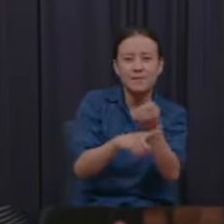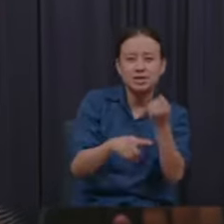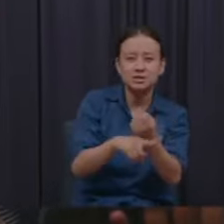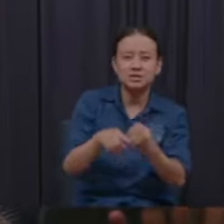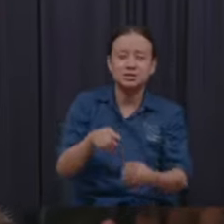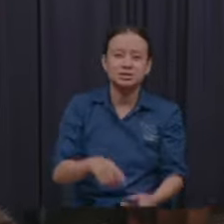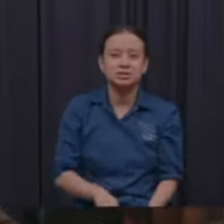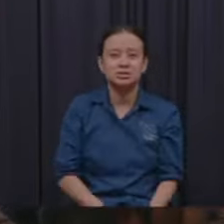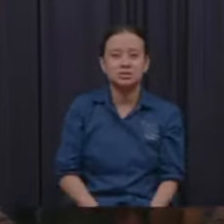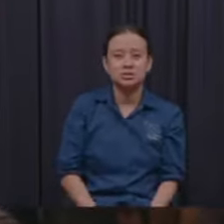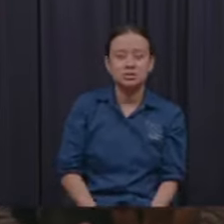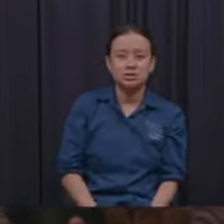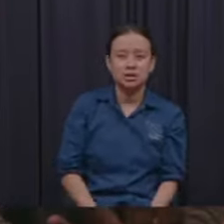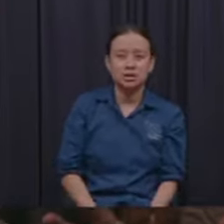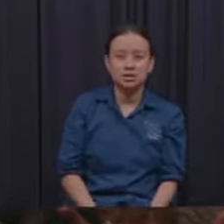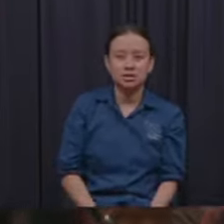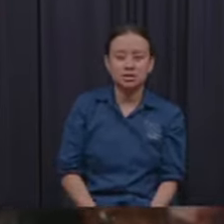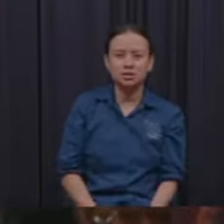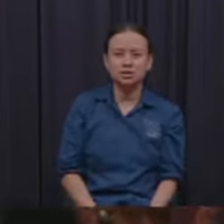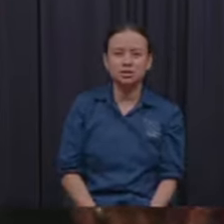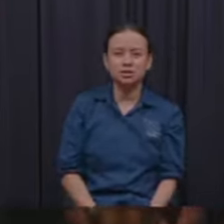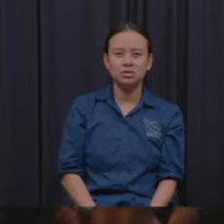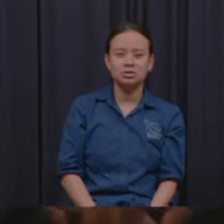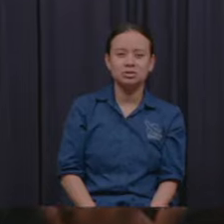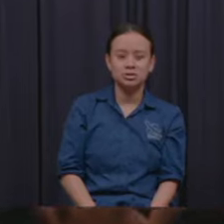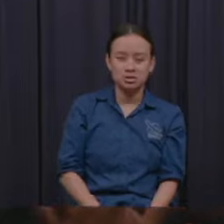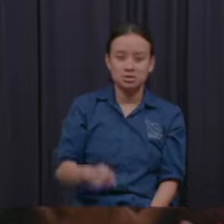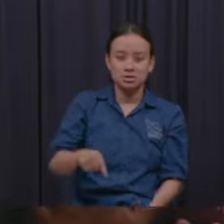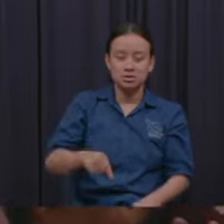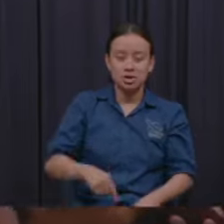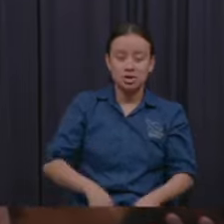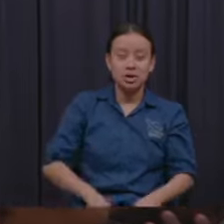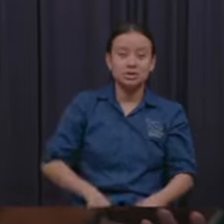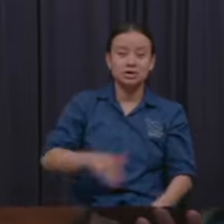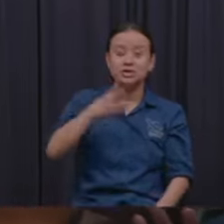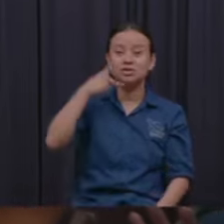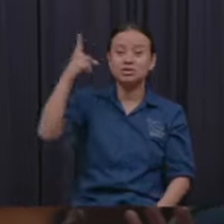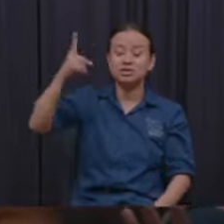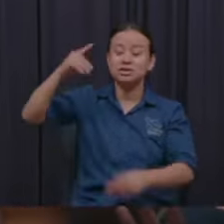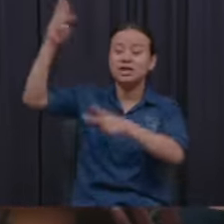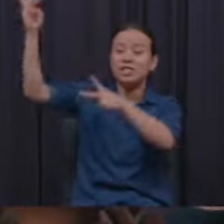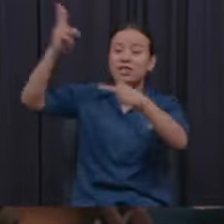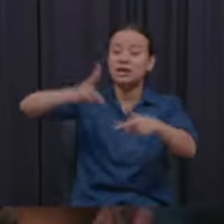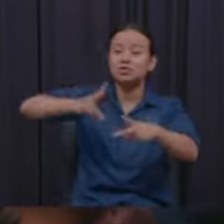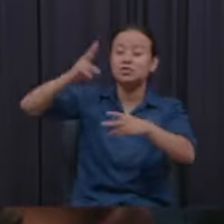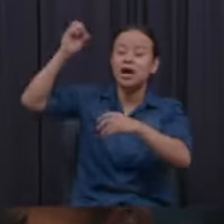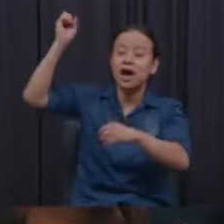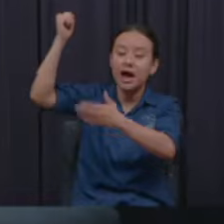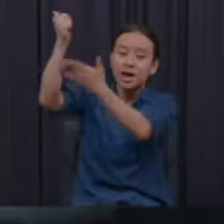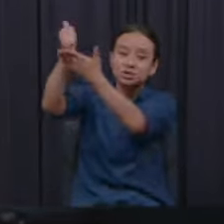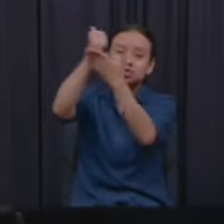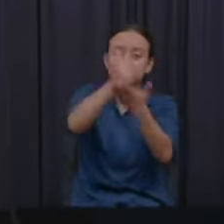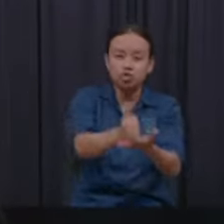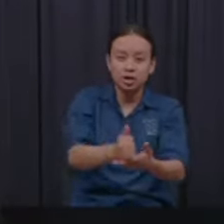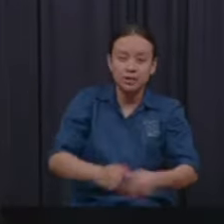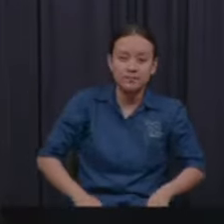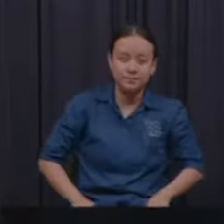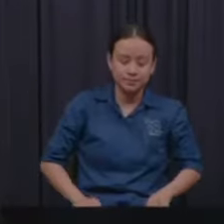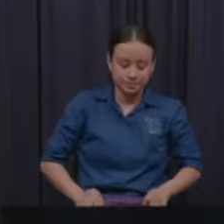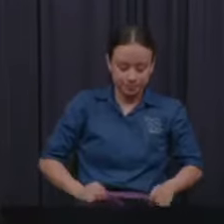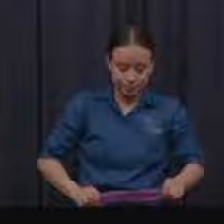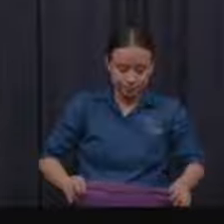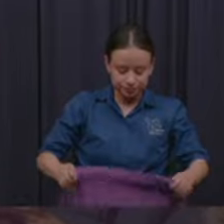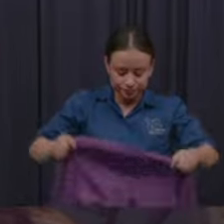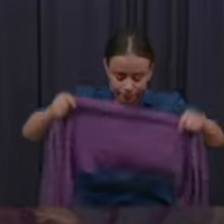hasta ahora no has podido ver resultado. Hoy Dios te envía ayuda del cielo en el nombre del Señor. Por el dedo de